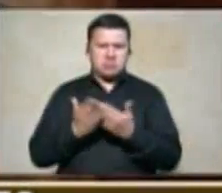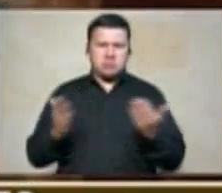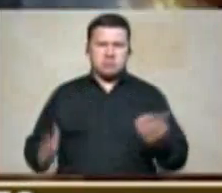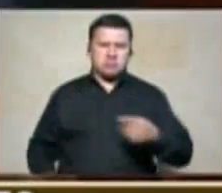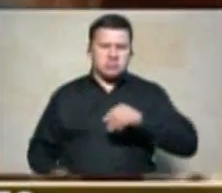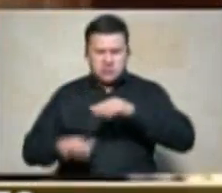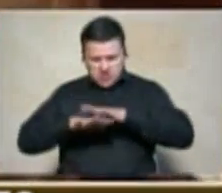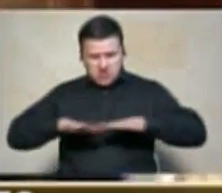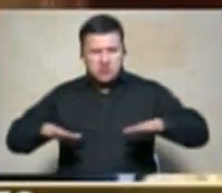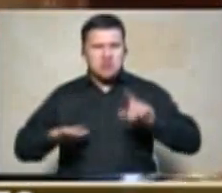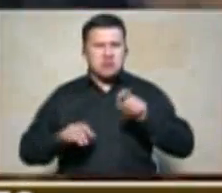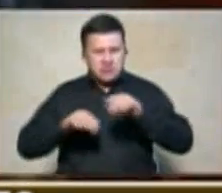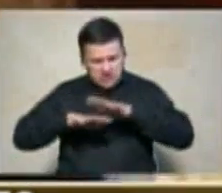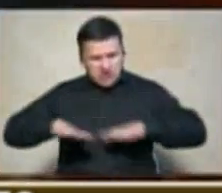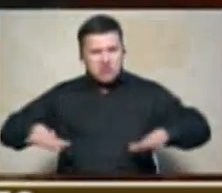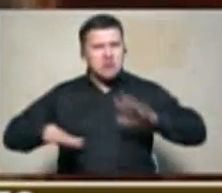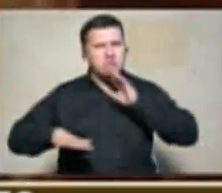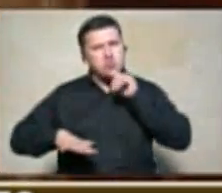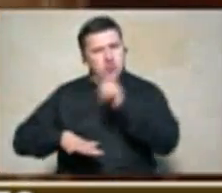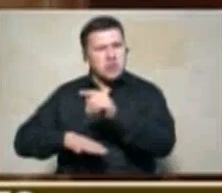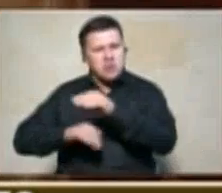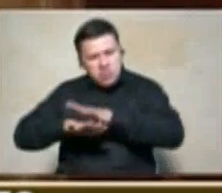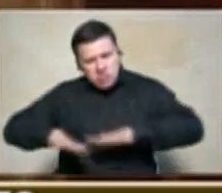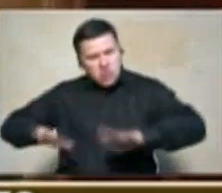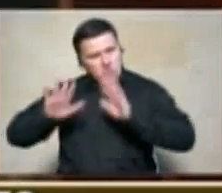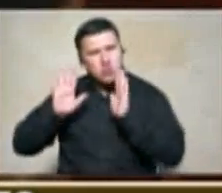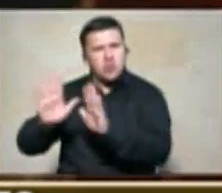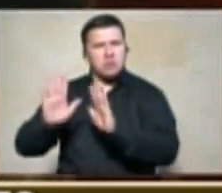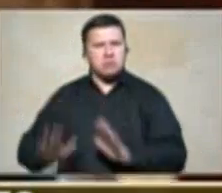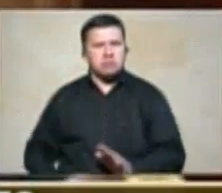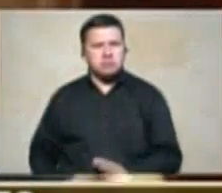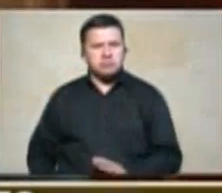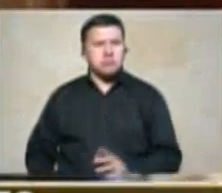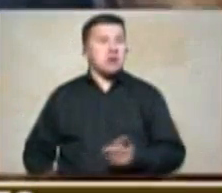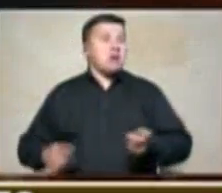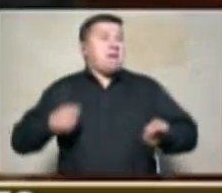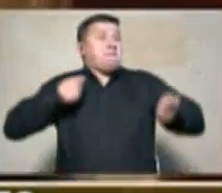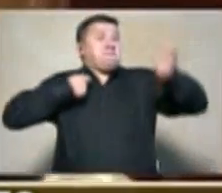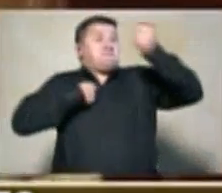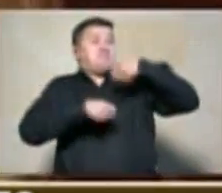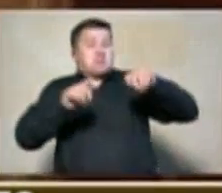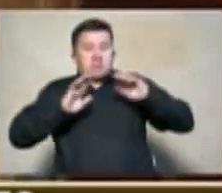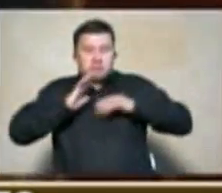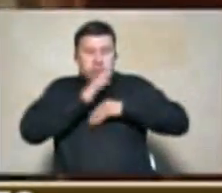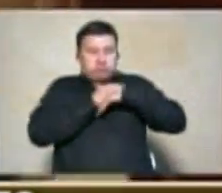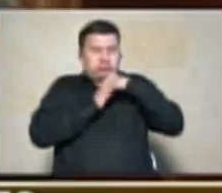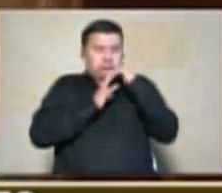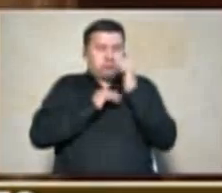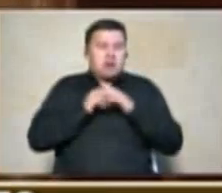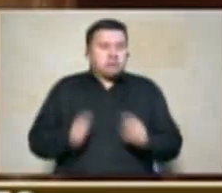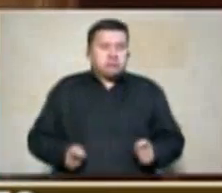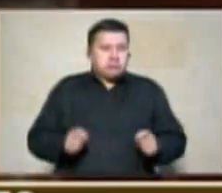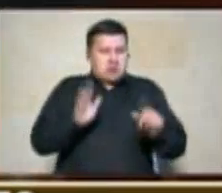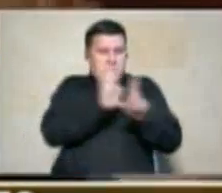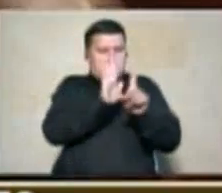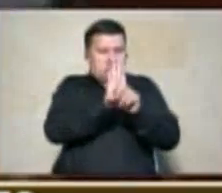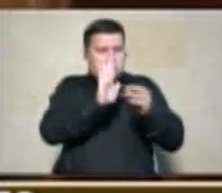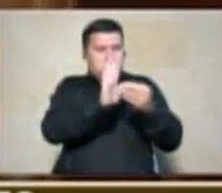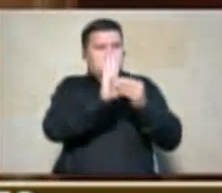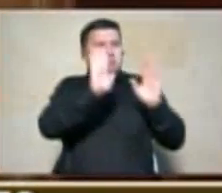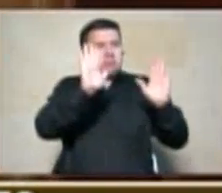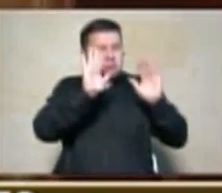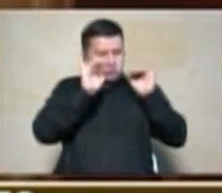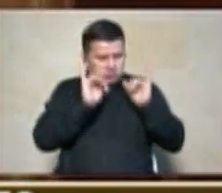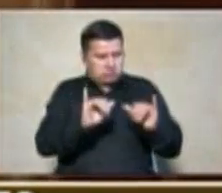si la vendió y se despojó de ella de manera legal, deben permanecer. Pero aquí sí hay un poco de vivo. Y